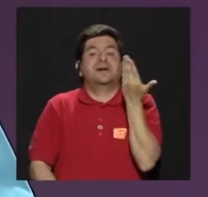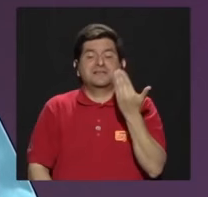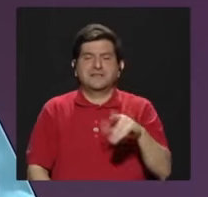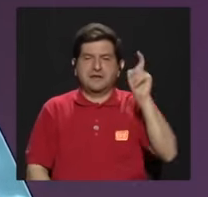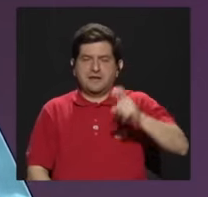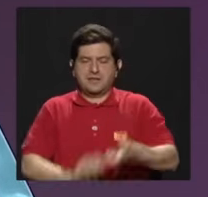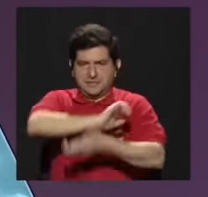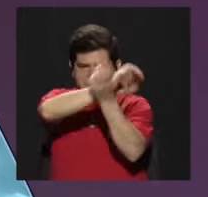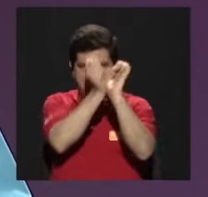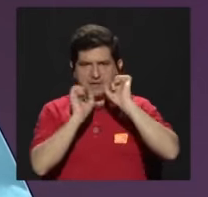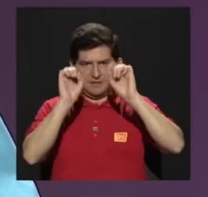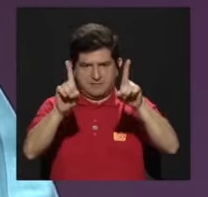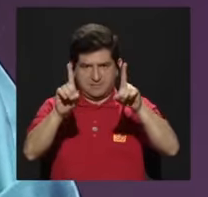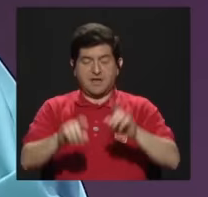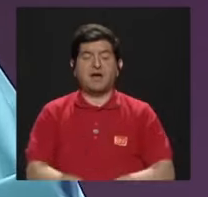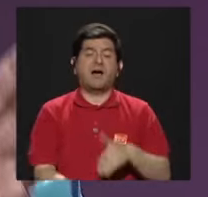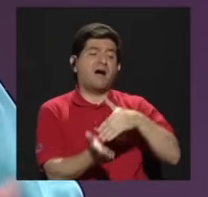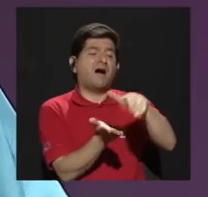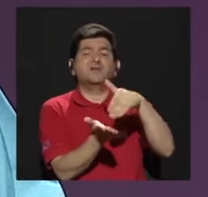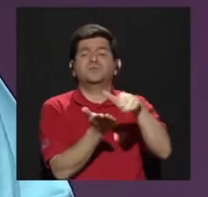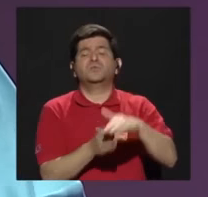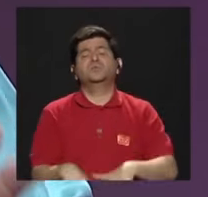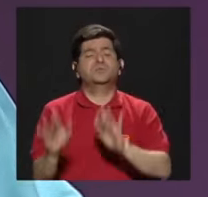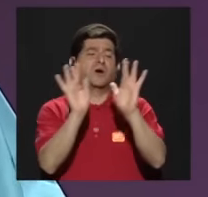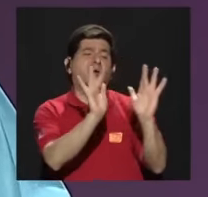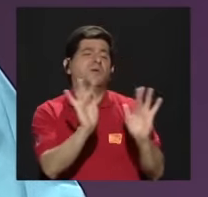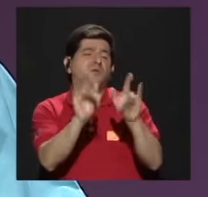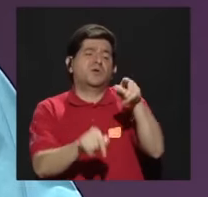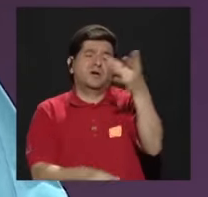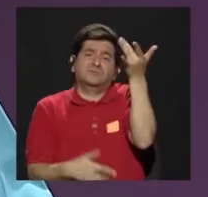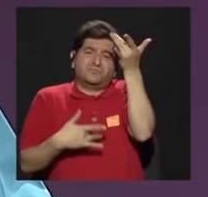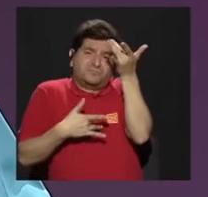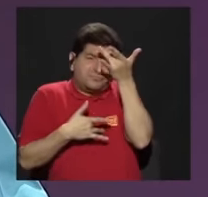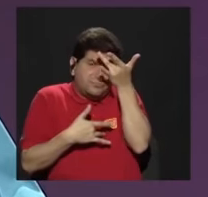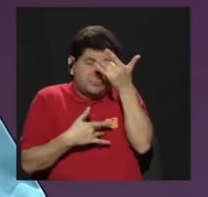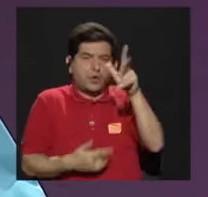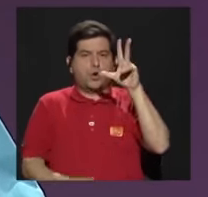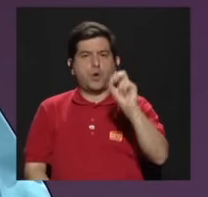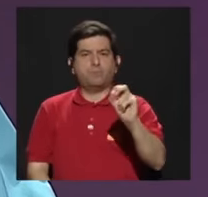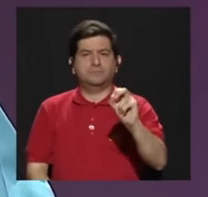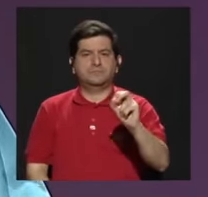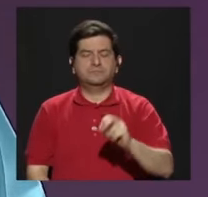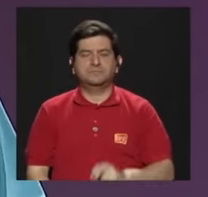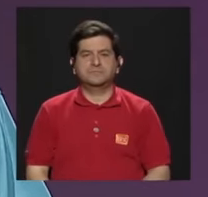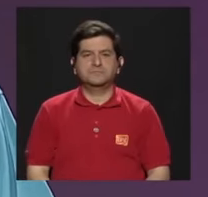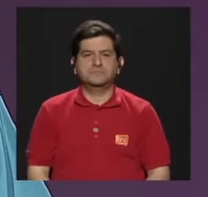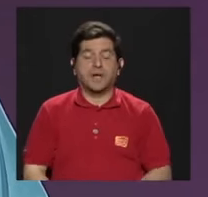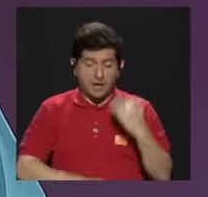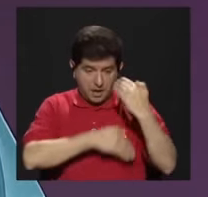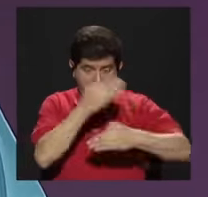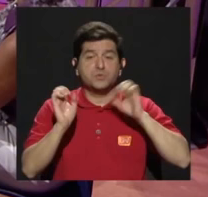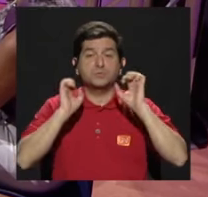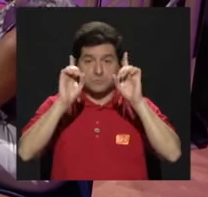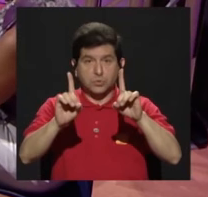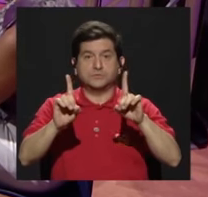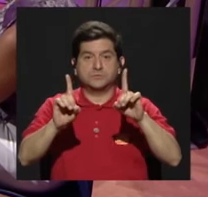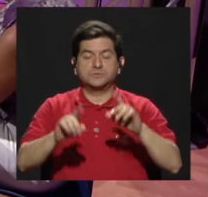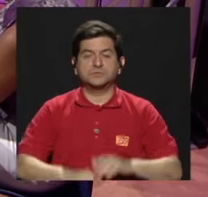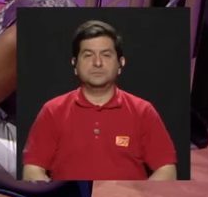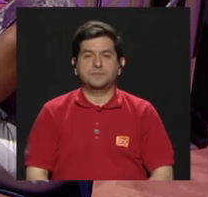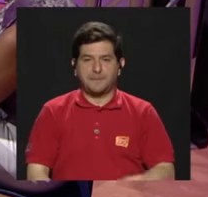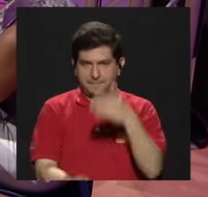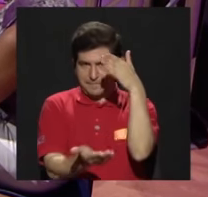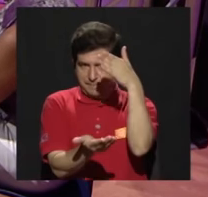reeducar. Entonces, la excusa de que, ay, qué pobrecito, que es un enfermo y que no es eso. No. Todo es un proceso de educación. Vamos